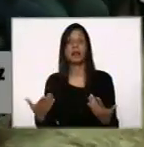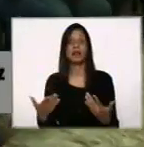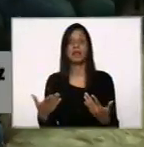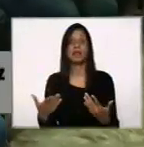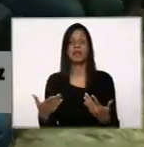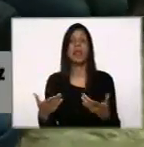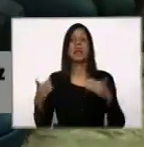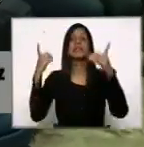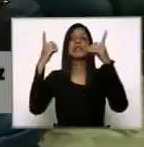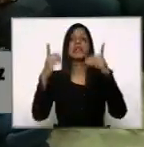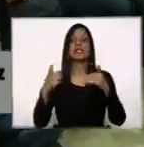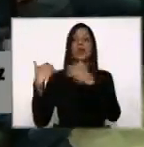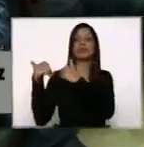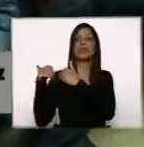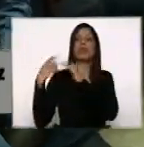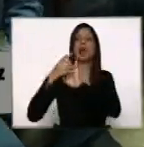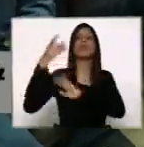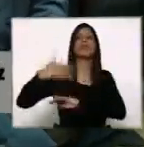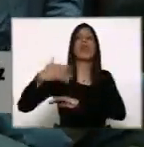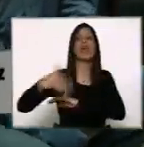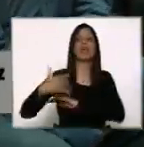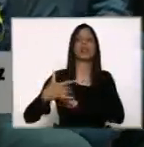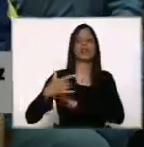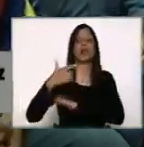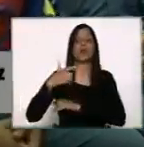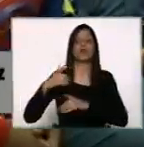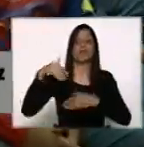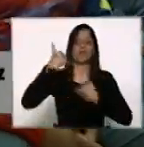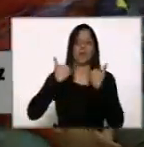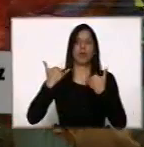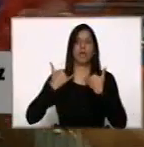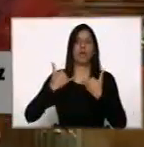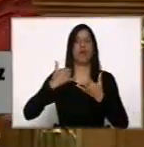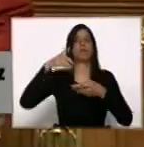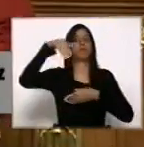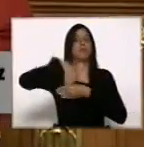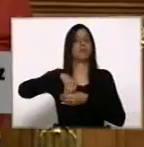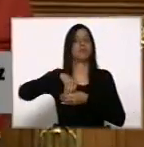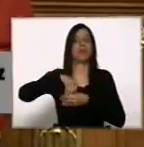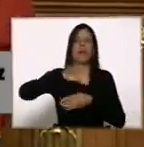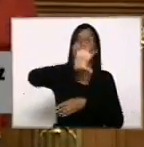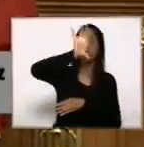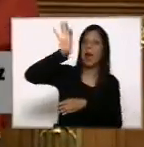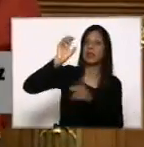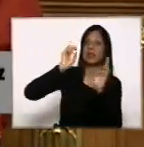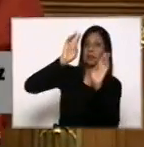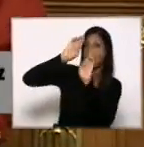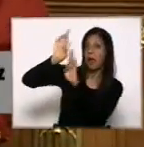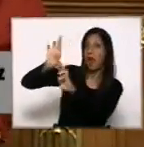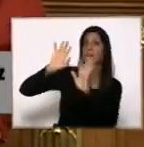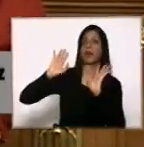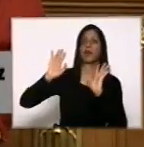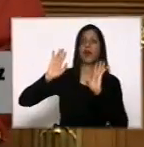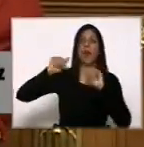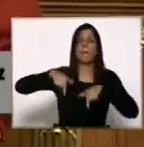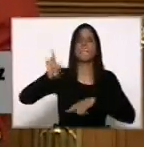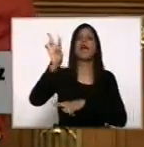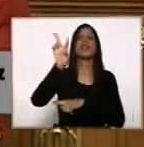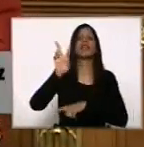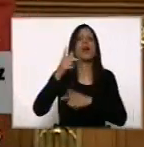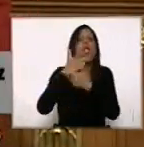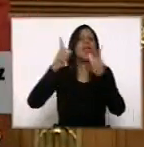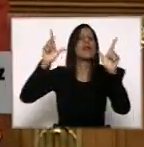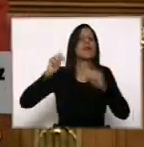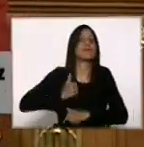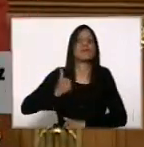toda la el derecho de decidir su destino. Nosotros respetamos al resto de los países y exigimos pleno respeto a las decisiones que